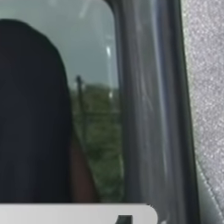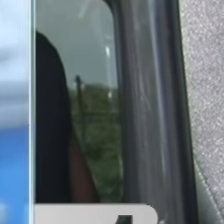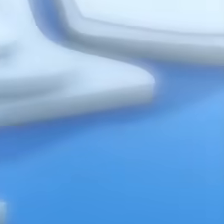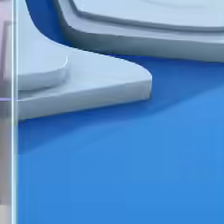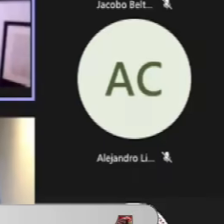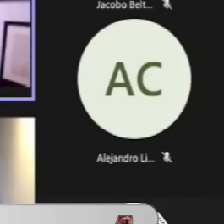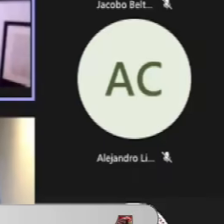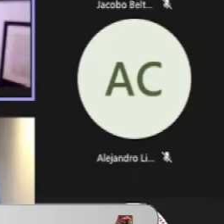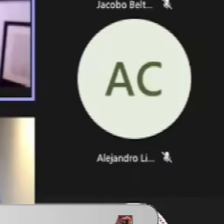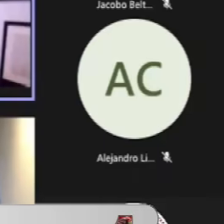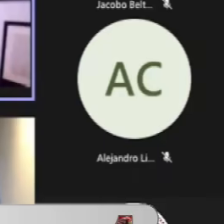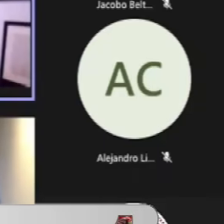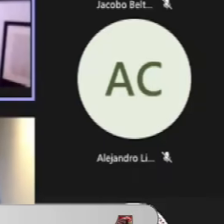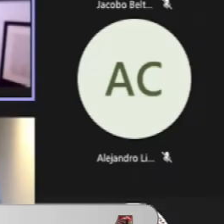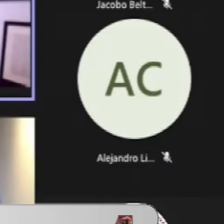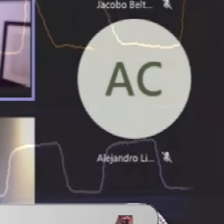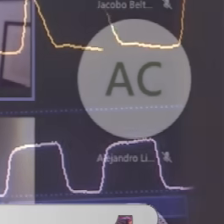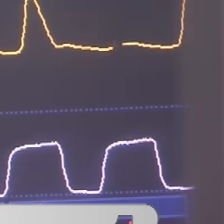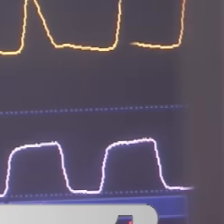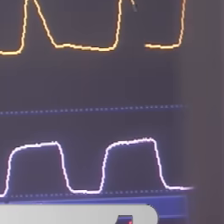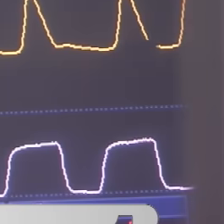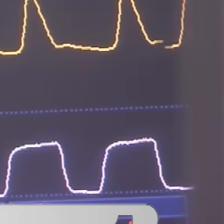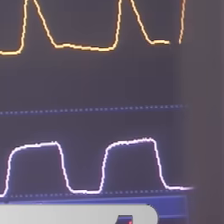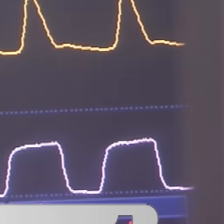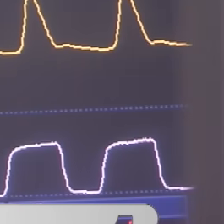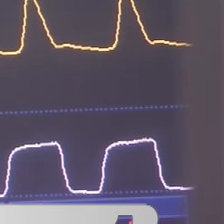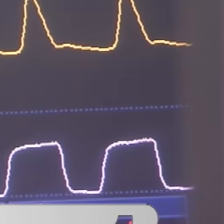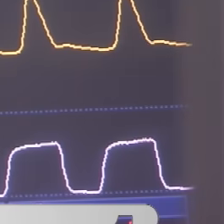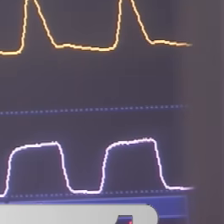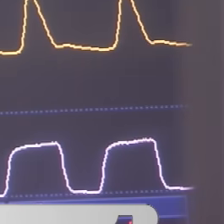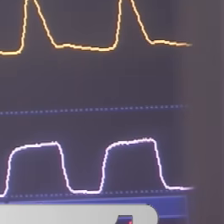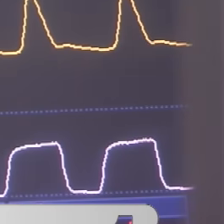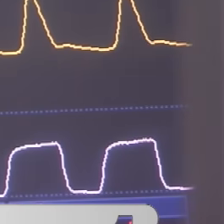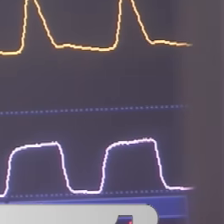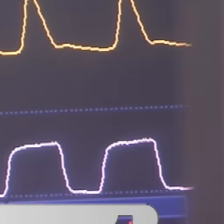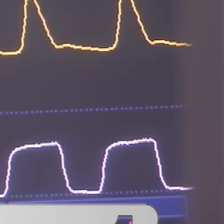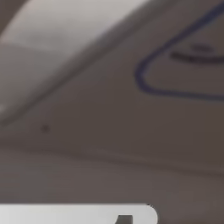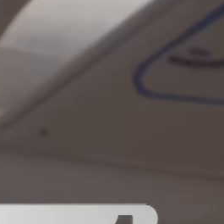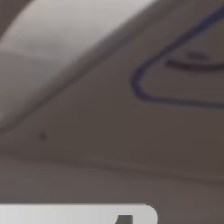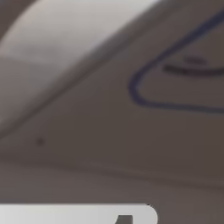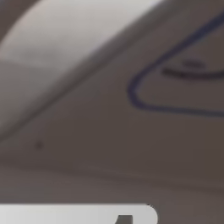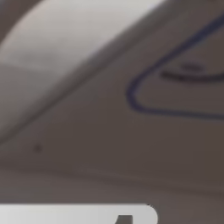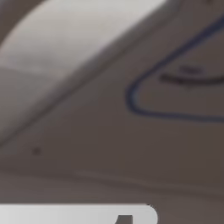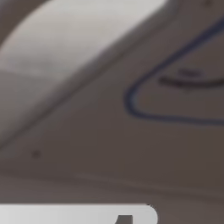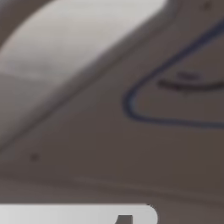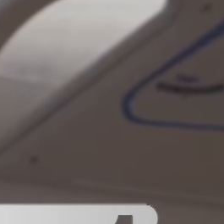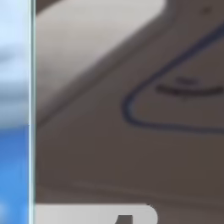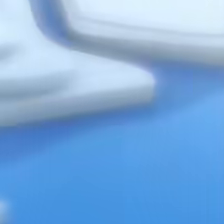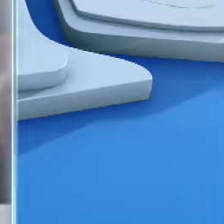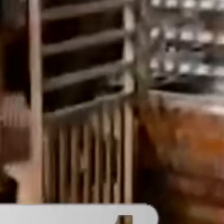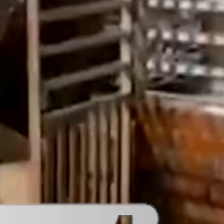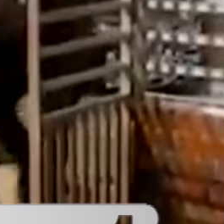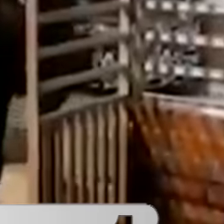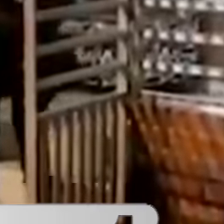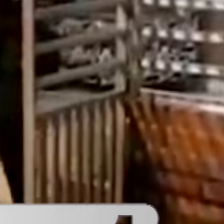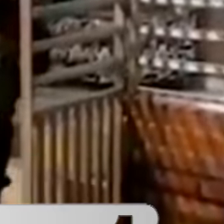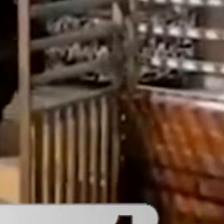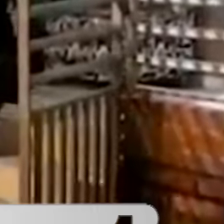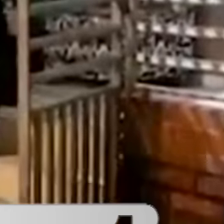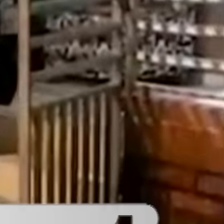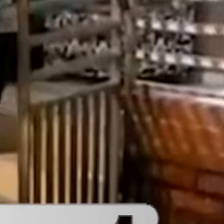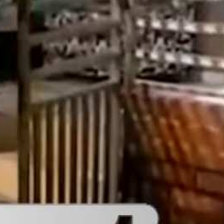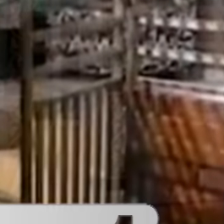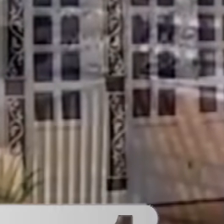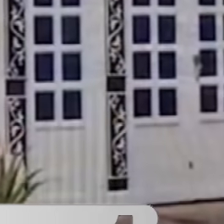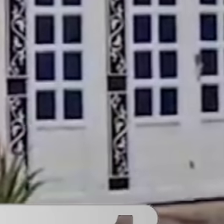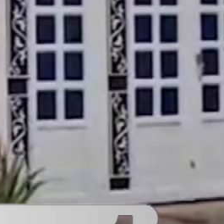Cartagena. Corte flexibiliza aplicación de eutanasia para enfermedades no terminales. Capturan a